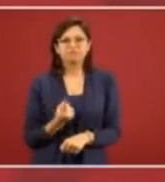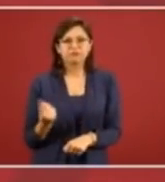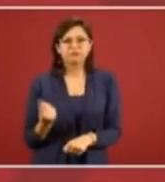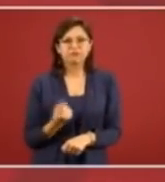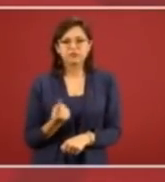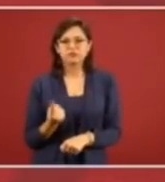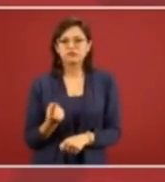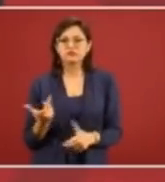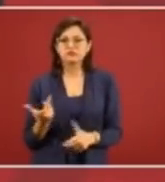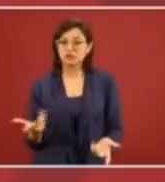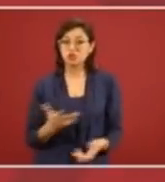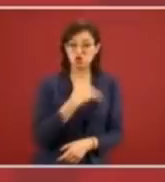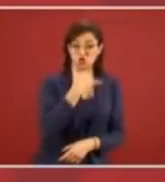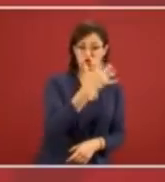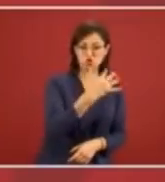son compatibles,